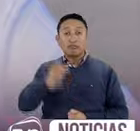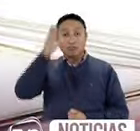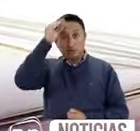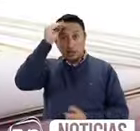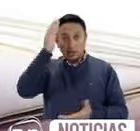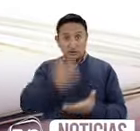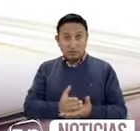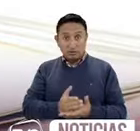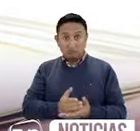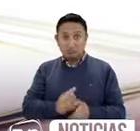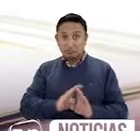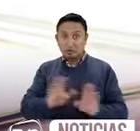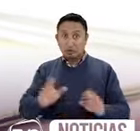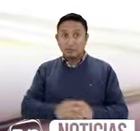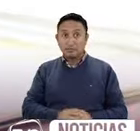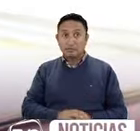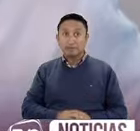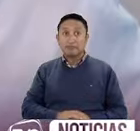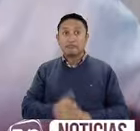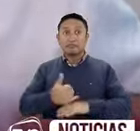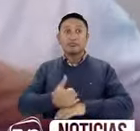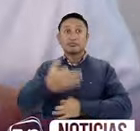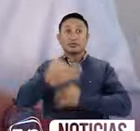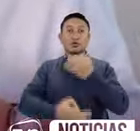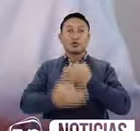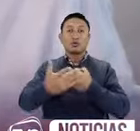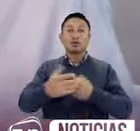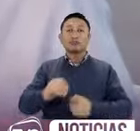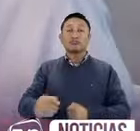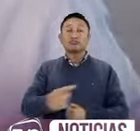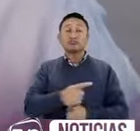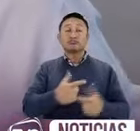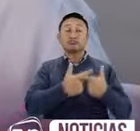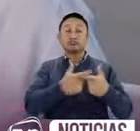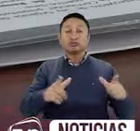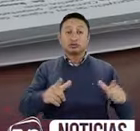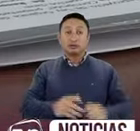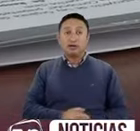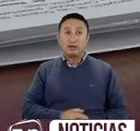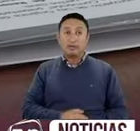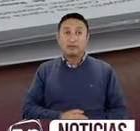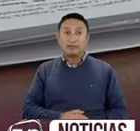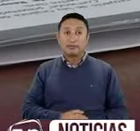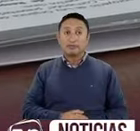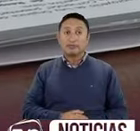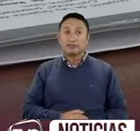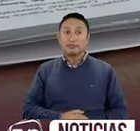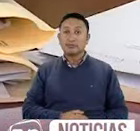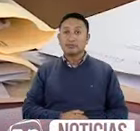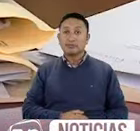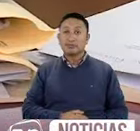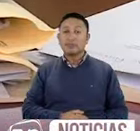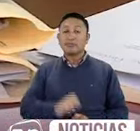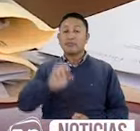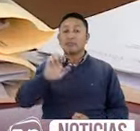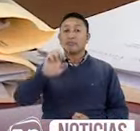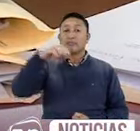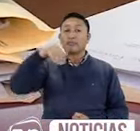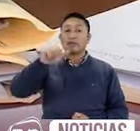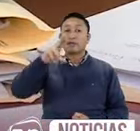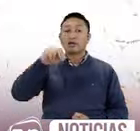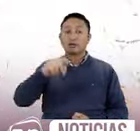pero se señala que el juez que dio la libertad al ex funcionario de la República Emerson curpo incurrió en